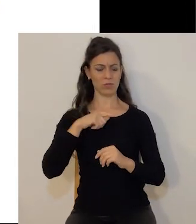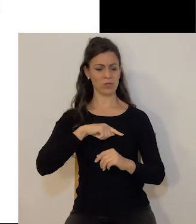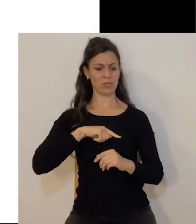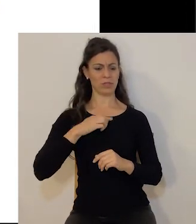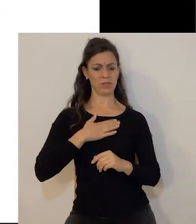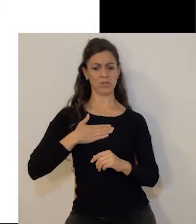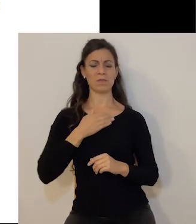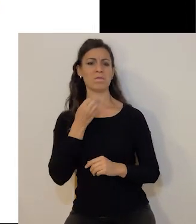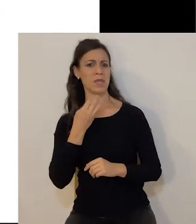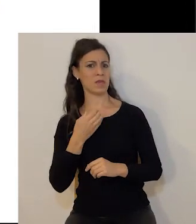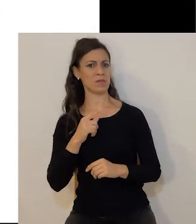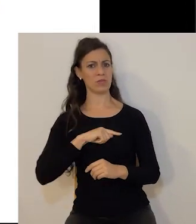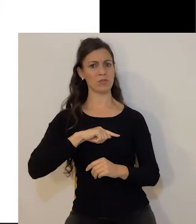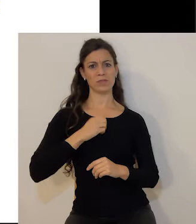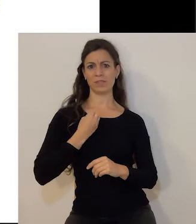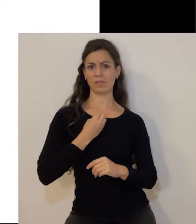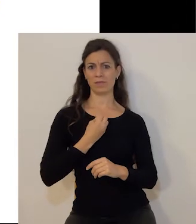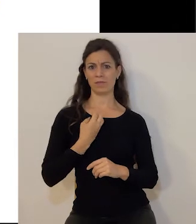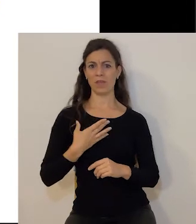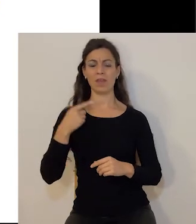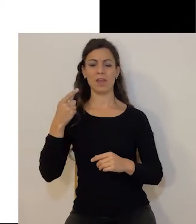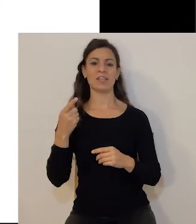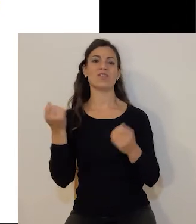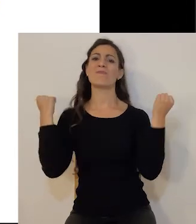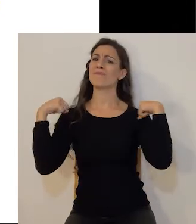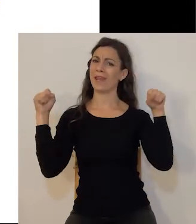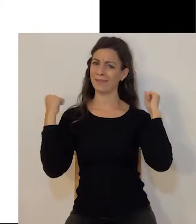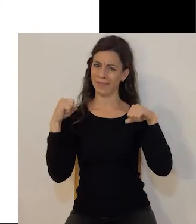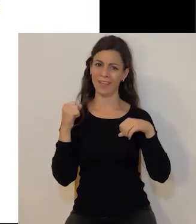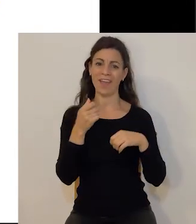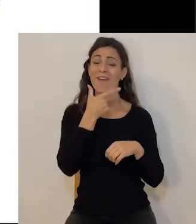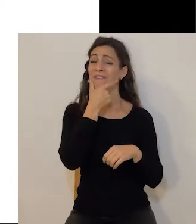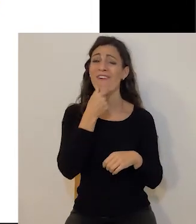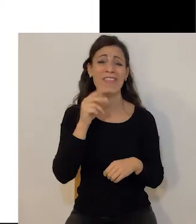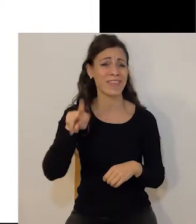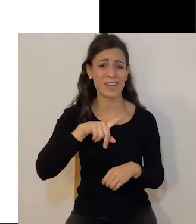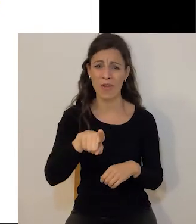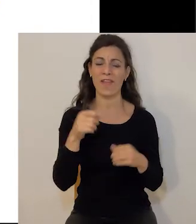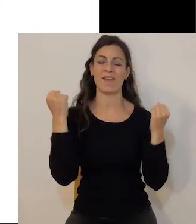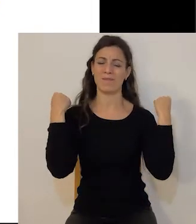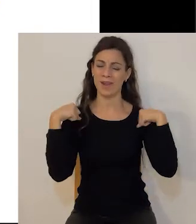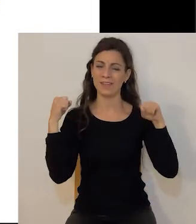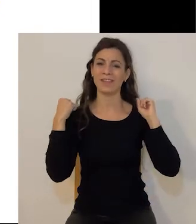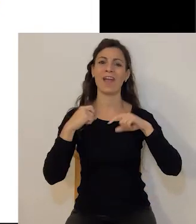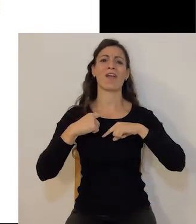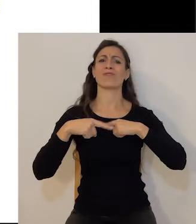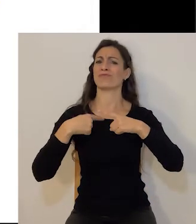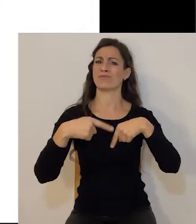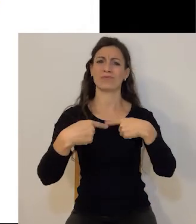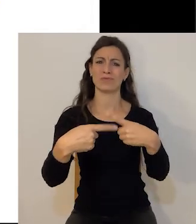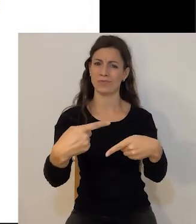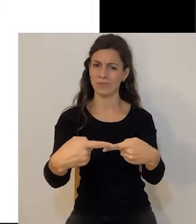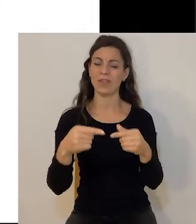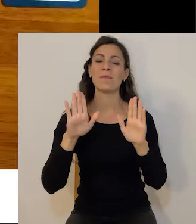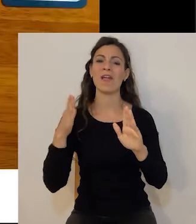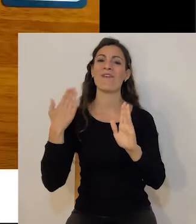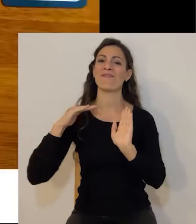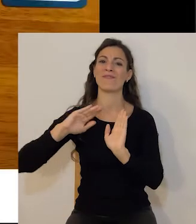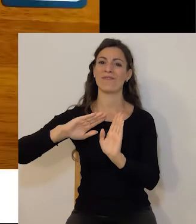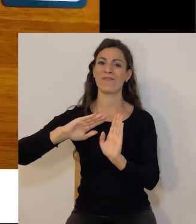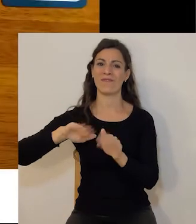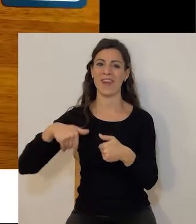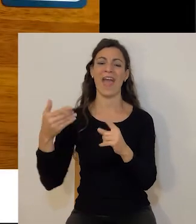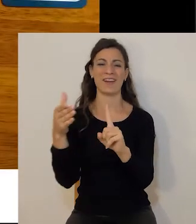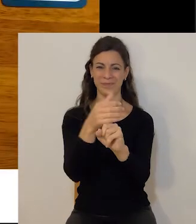de cómo la hago. Eso hay que entrenarlo. No es tan sencillo como lo digo, hay que entrenarlo un día, otro, pero lo consiguen,